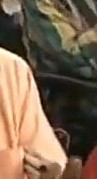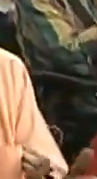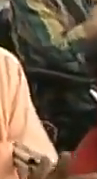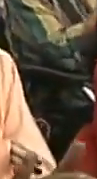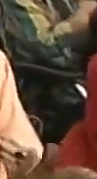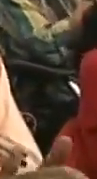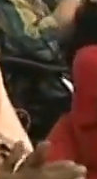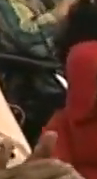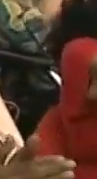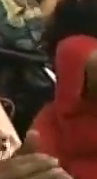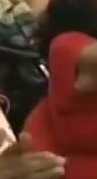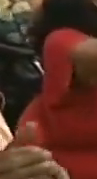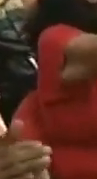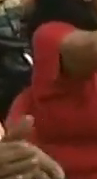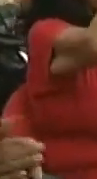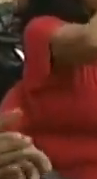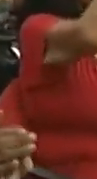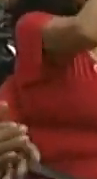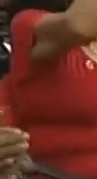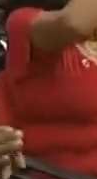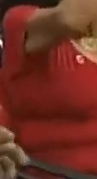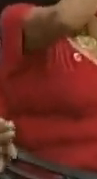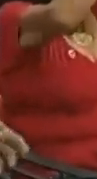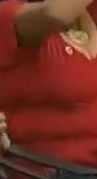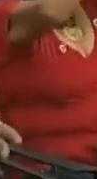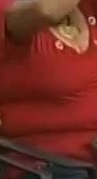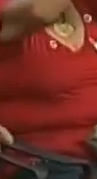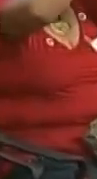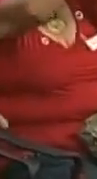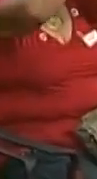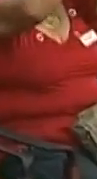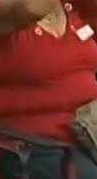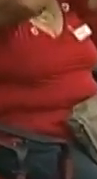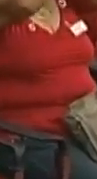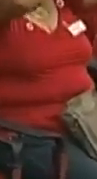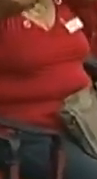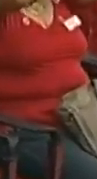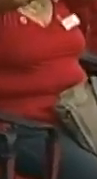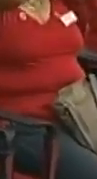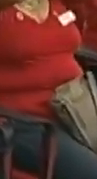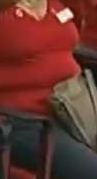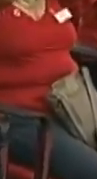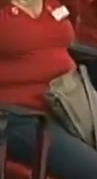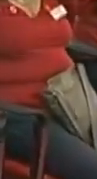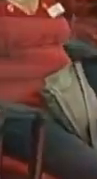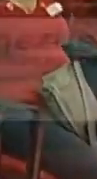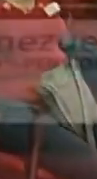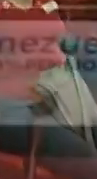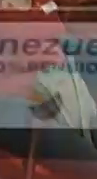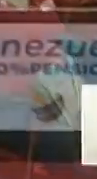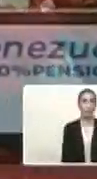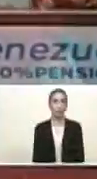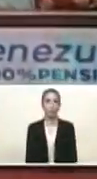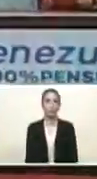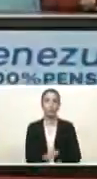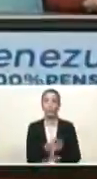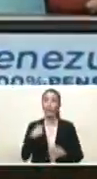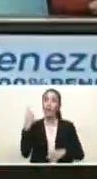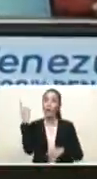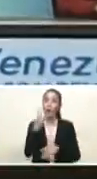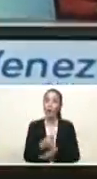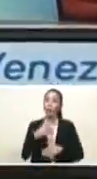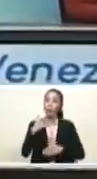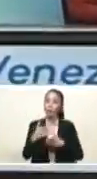Alegría de avanzar. La orden es avanzar y vencer.